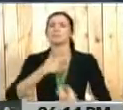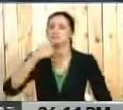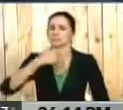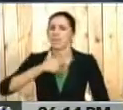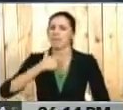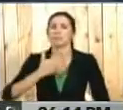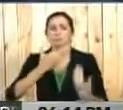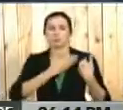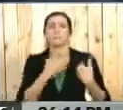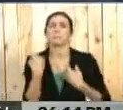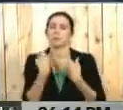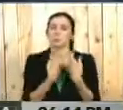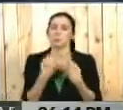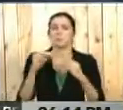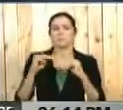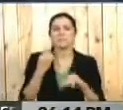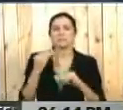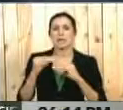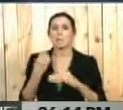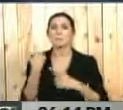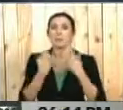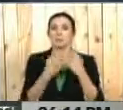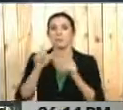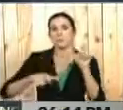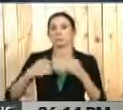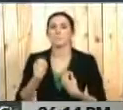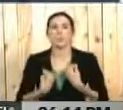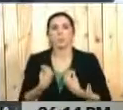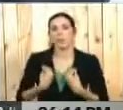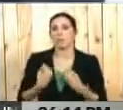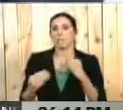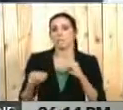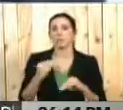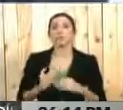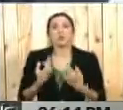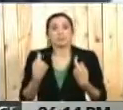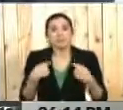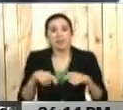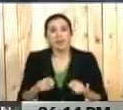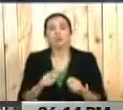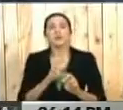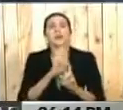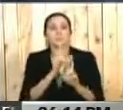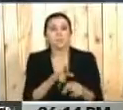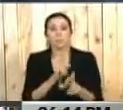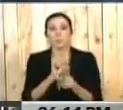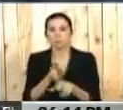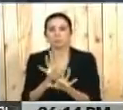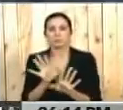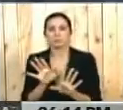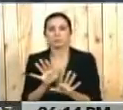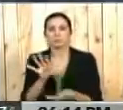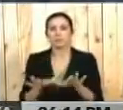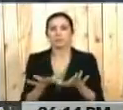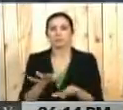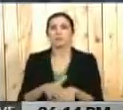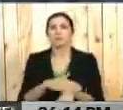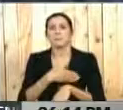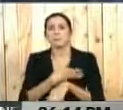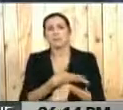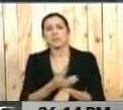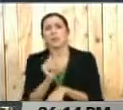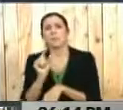muy responsables, de mucha preocupación. Y nosotros procuramos, yo procuro contestarlas, a veces me retraso,